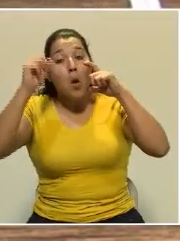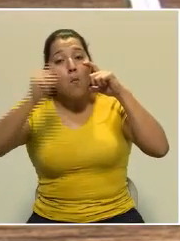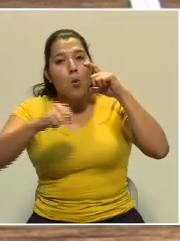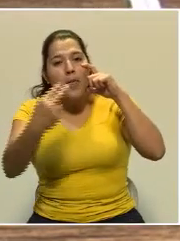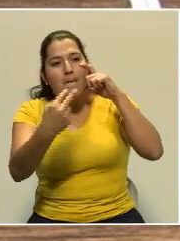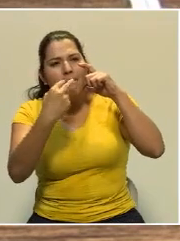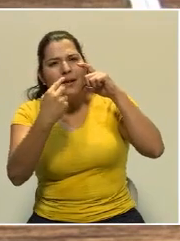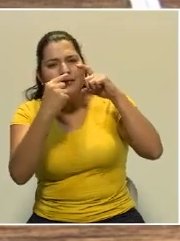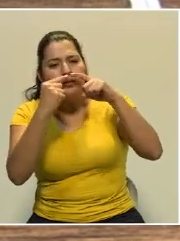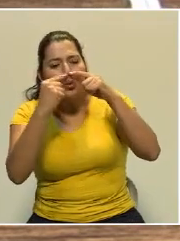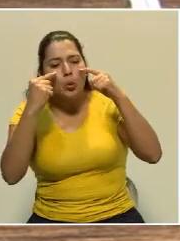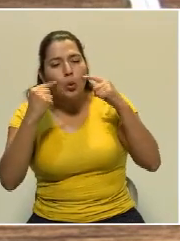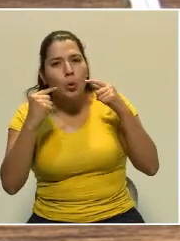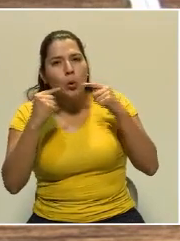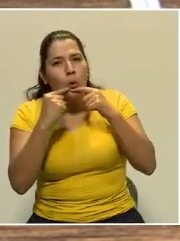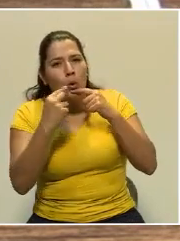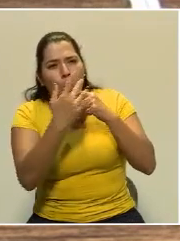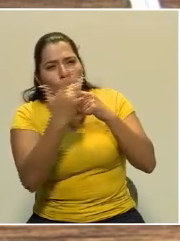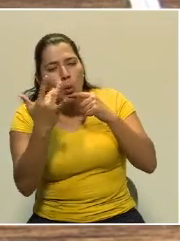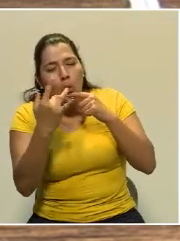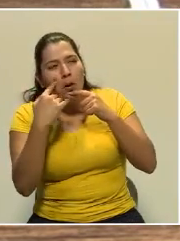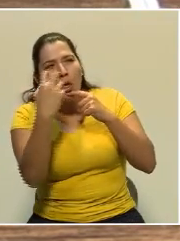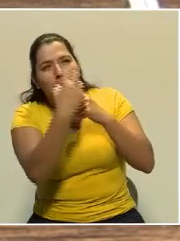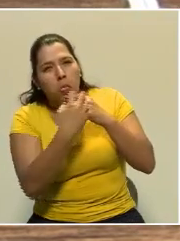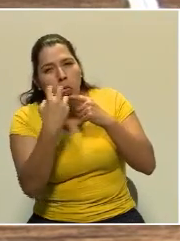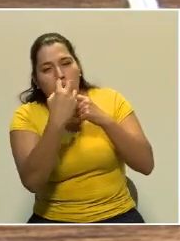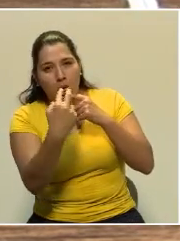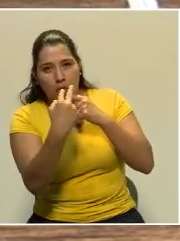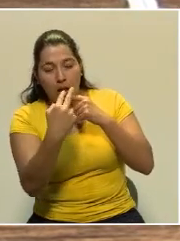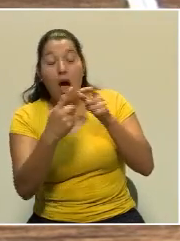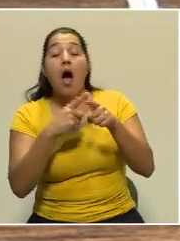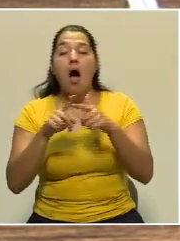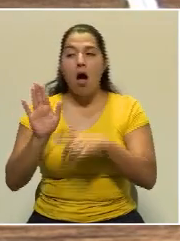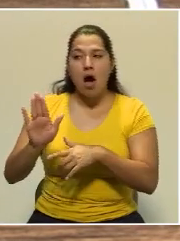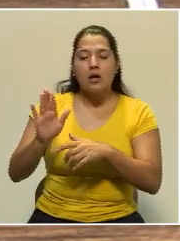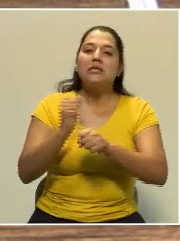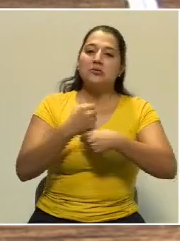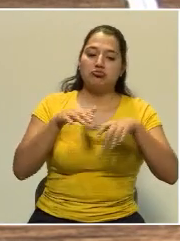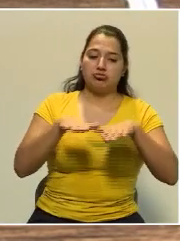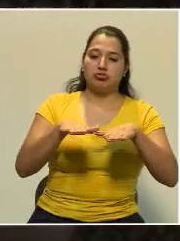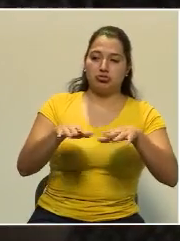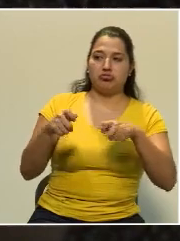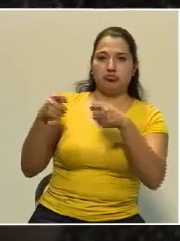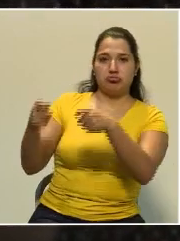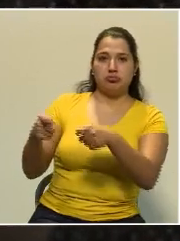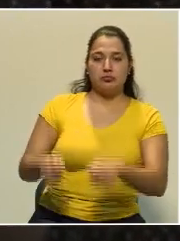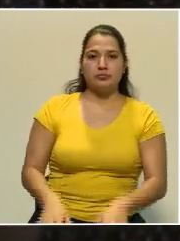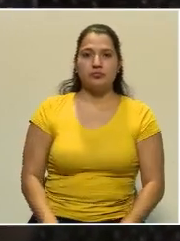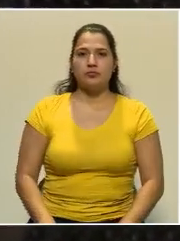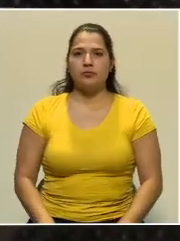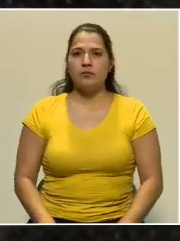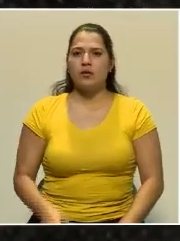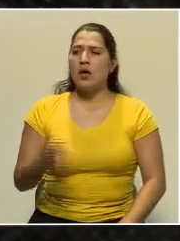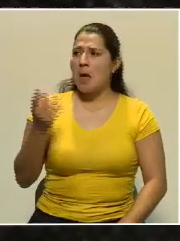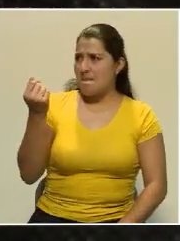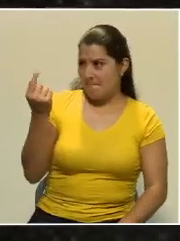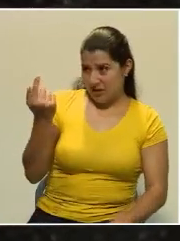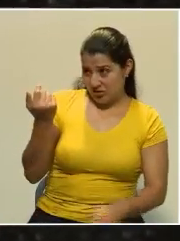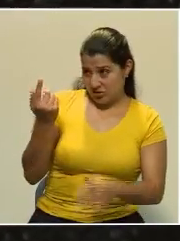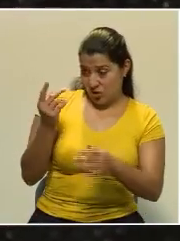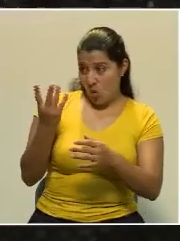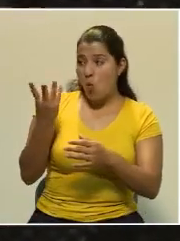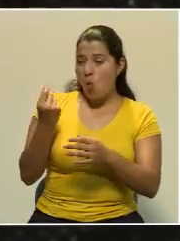forma de gesticulación y poder comunicarse a través de los labios. Entonces por eso se realizó estas mascarillas. ¿Cuánto varía el precio, por